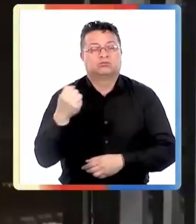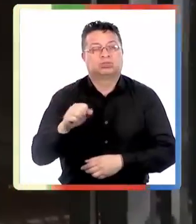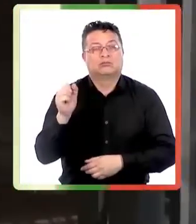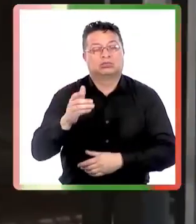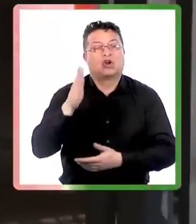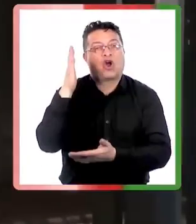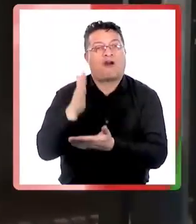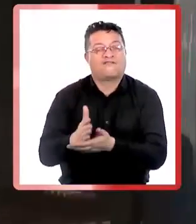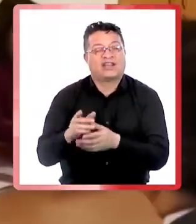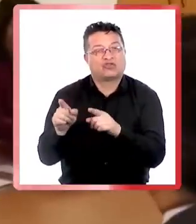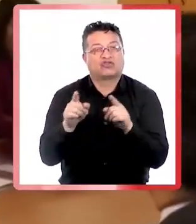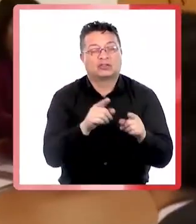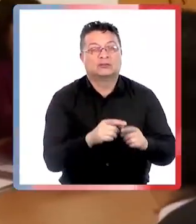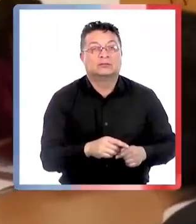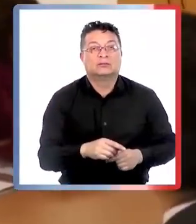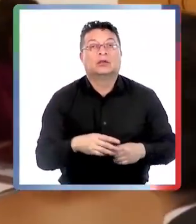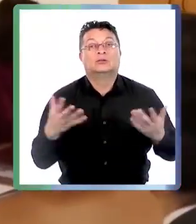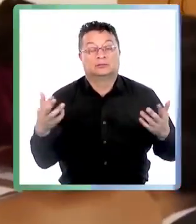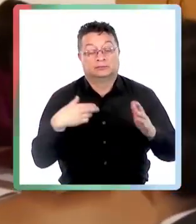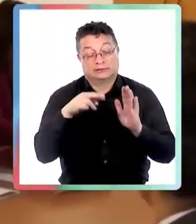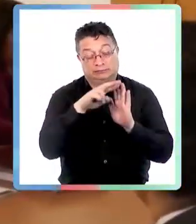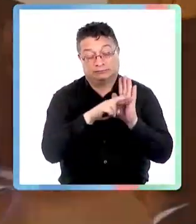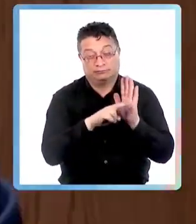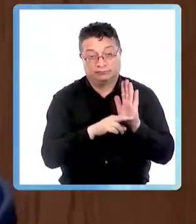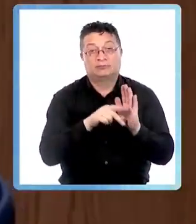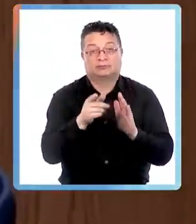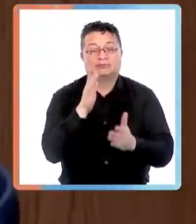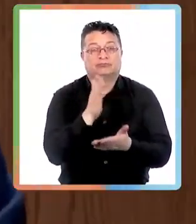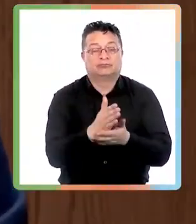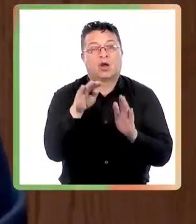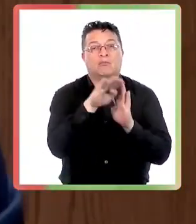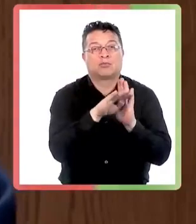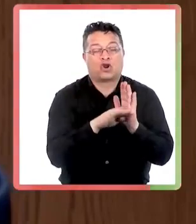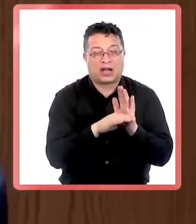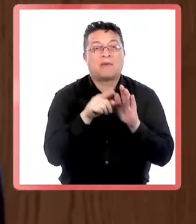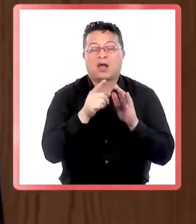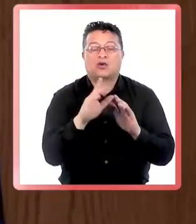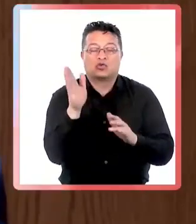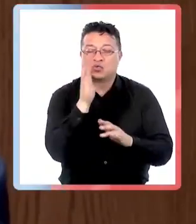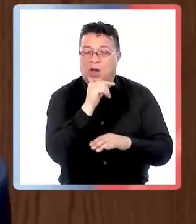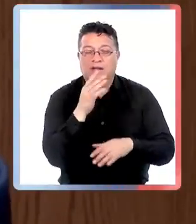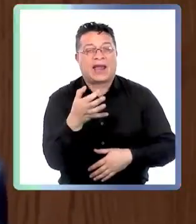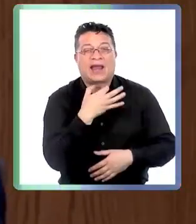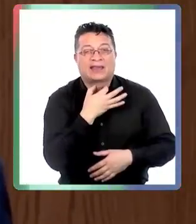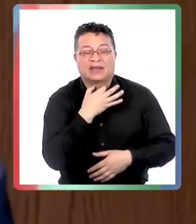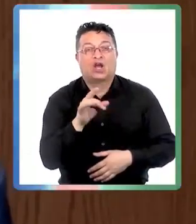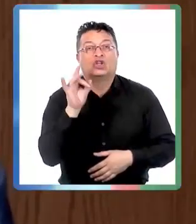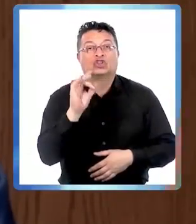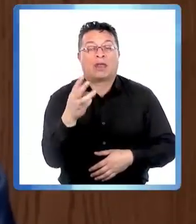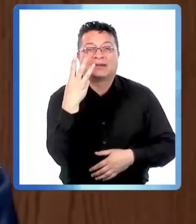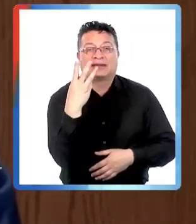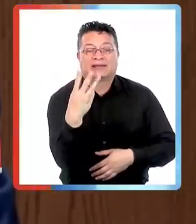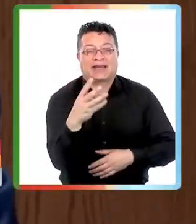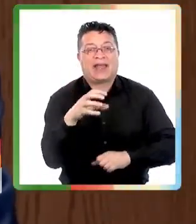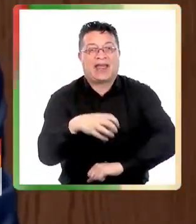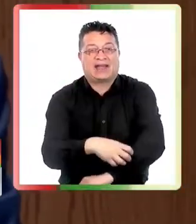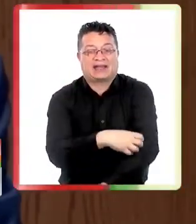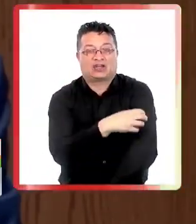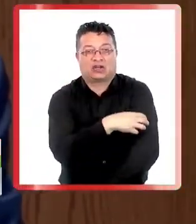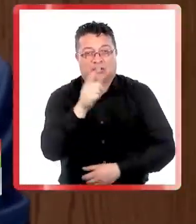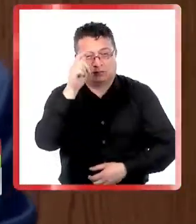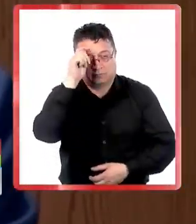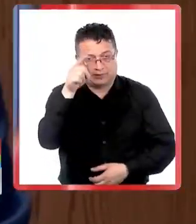los incumplimientos de sus obligaciones. La reglamentación legal que rige el programa de asentamientos precarios no existe la garantía. Solo 3